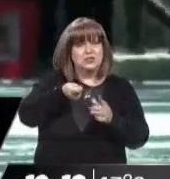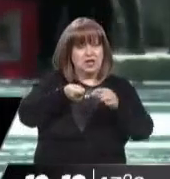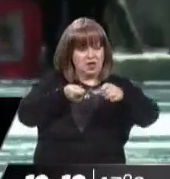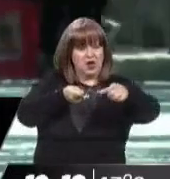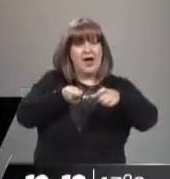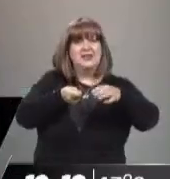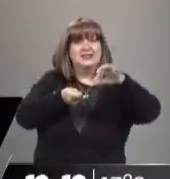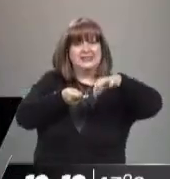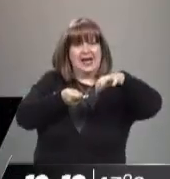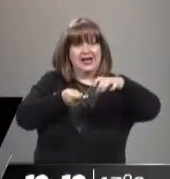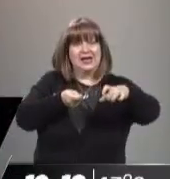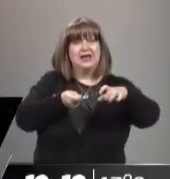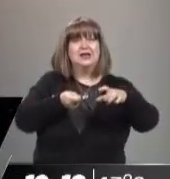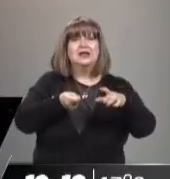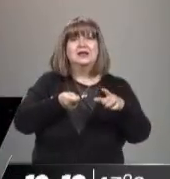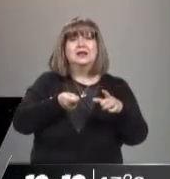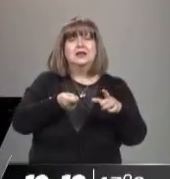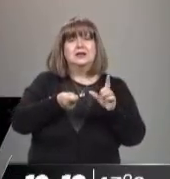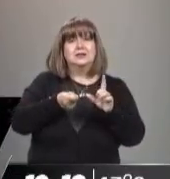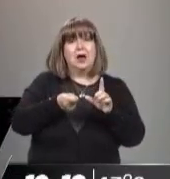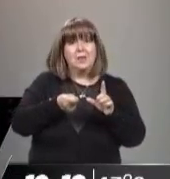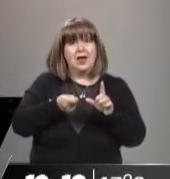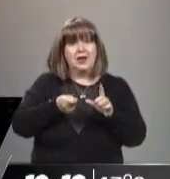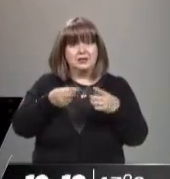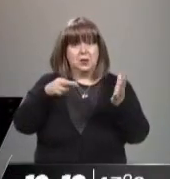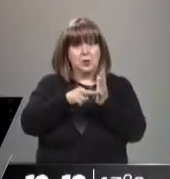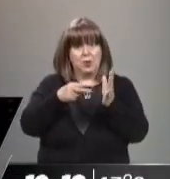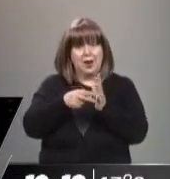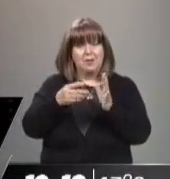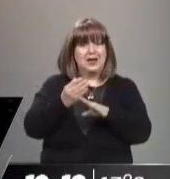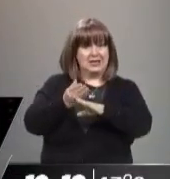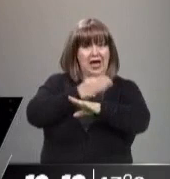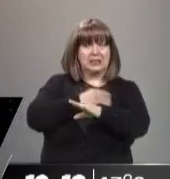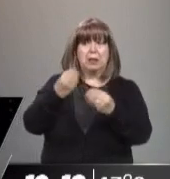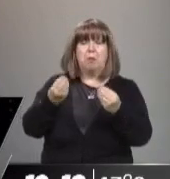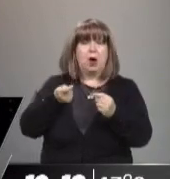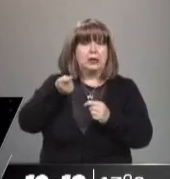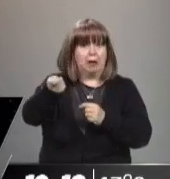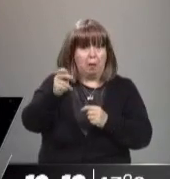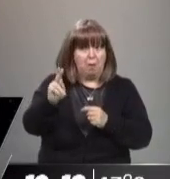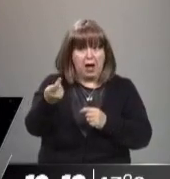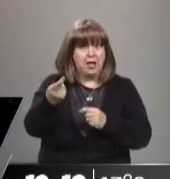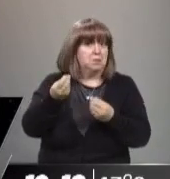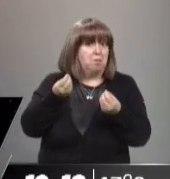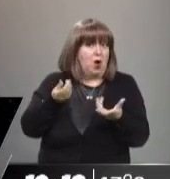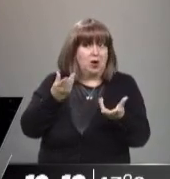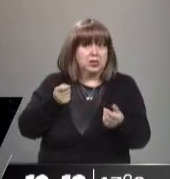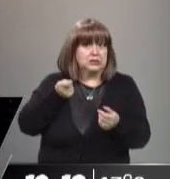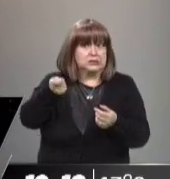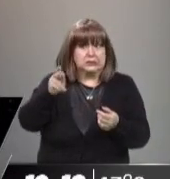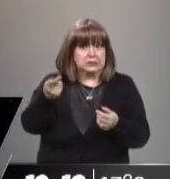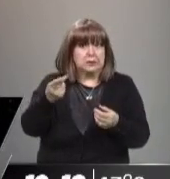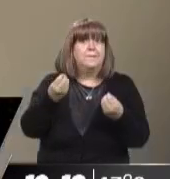sangre. Y cabe aclarar que este conflicto, porque todavía no está establecido el móvil de por qué